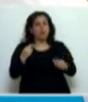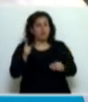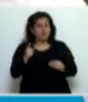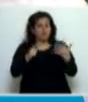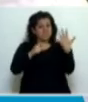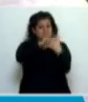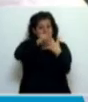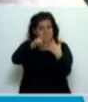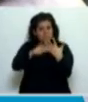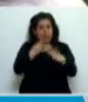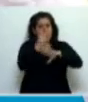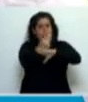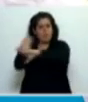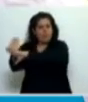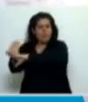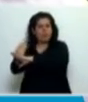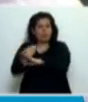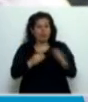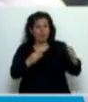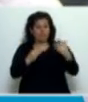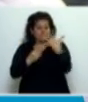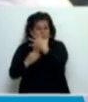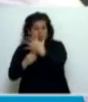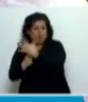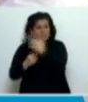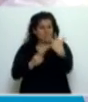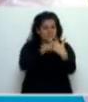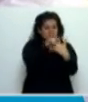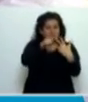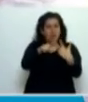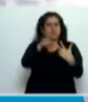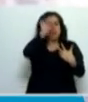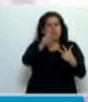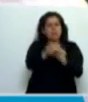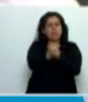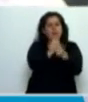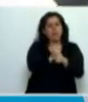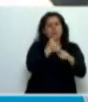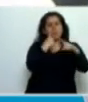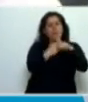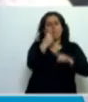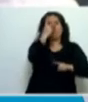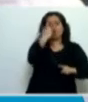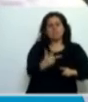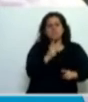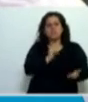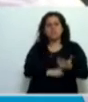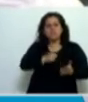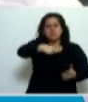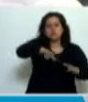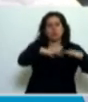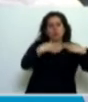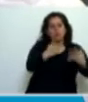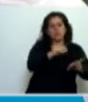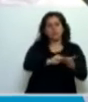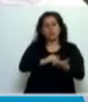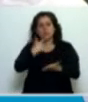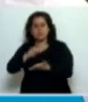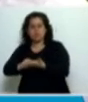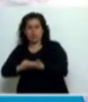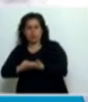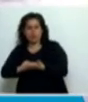5 funcionarios, 3 de ellos solo van a poder ser removidos por los 2/3 de esta comisión bicameral que también